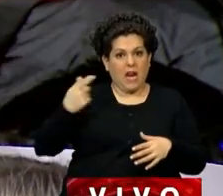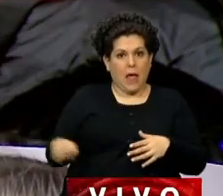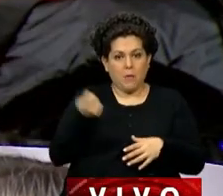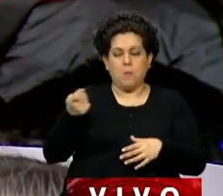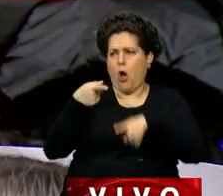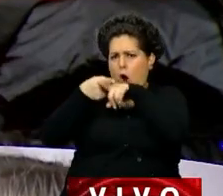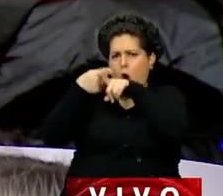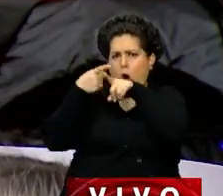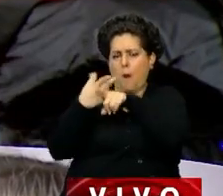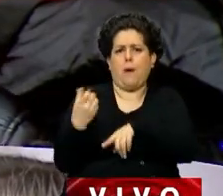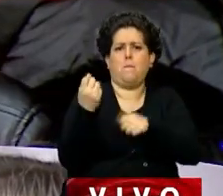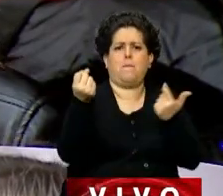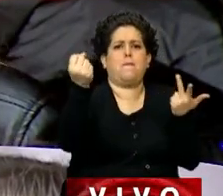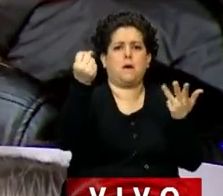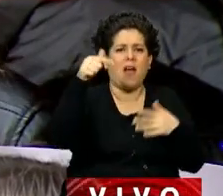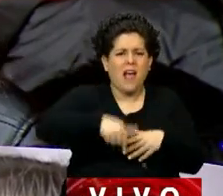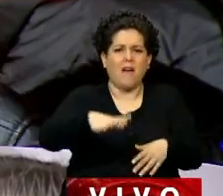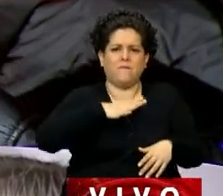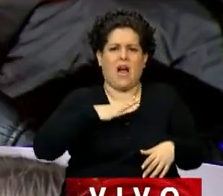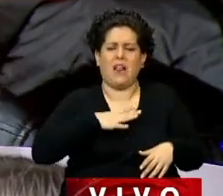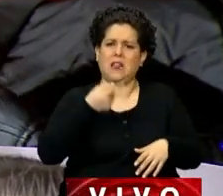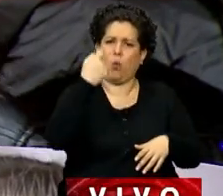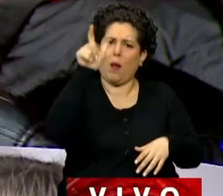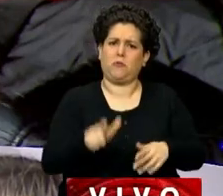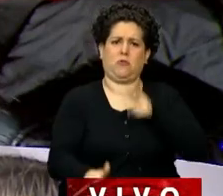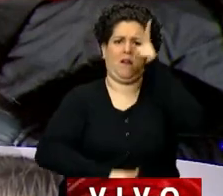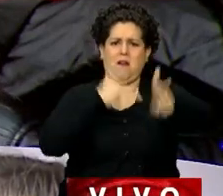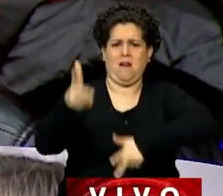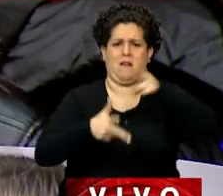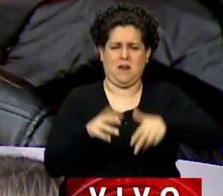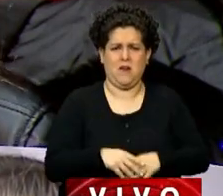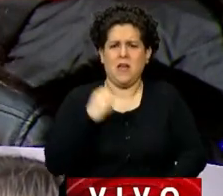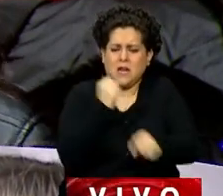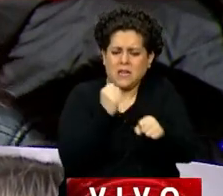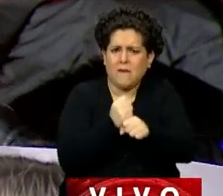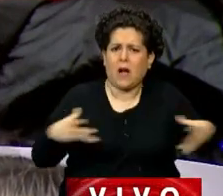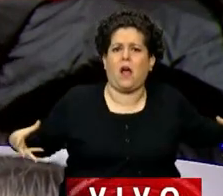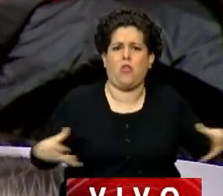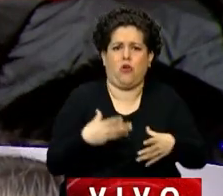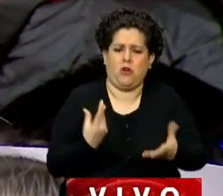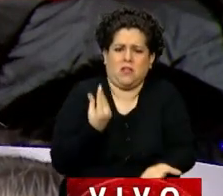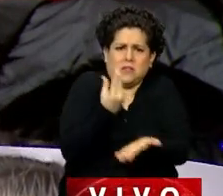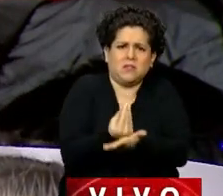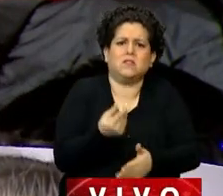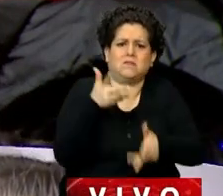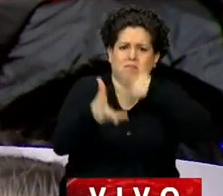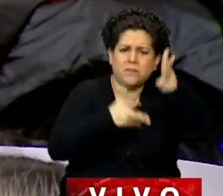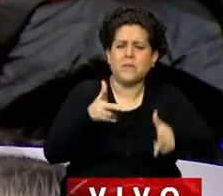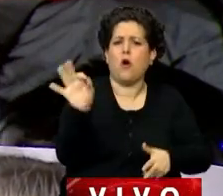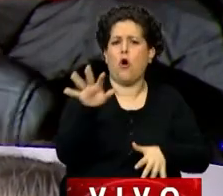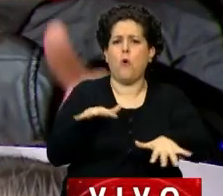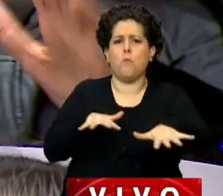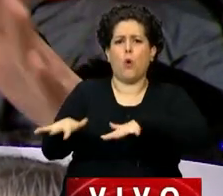que quieren. Acá hace falta una voz. Hace falta la voz de la clase trabajadora, hace falta la voz de los movimientos